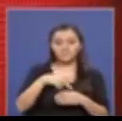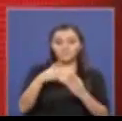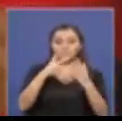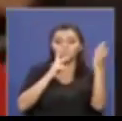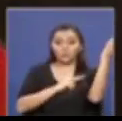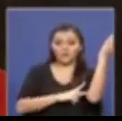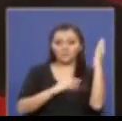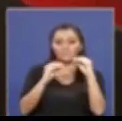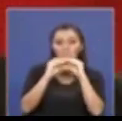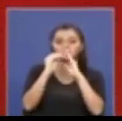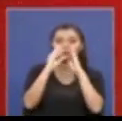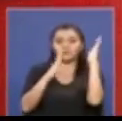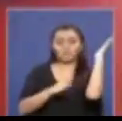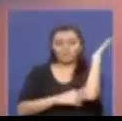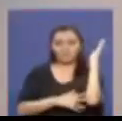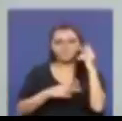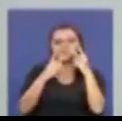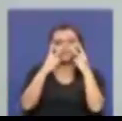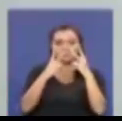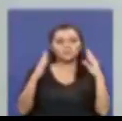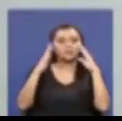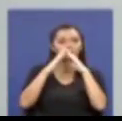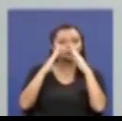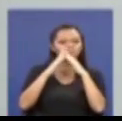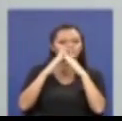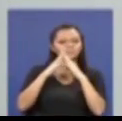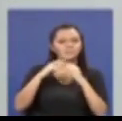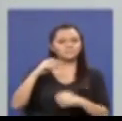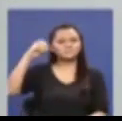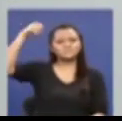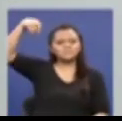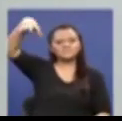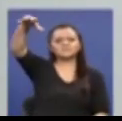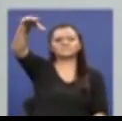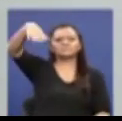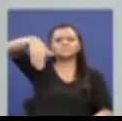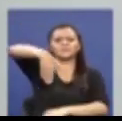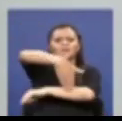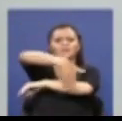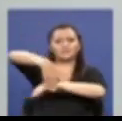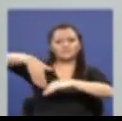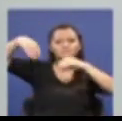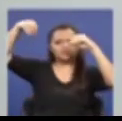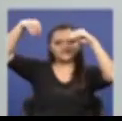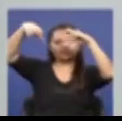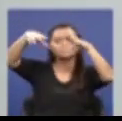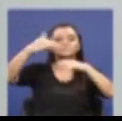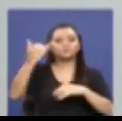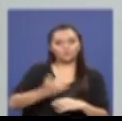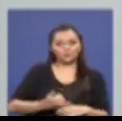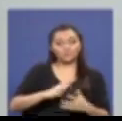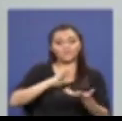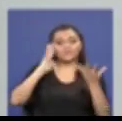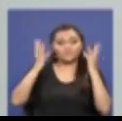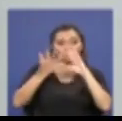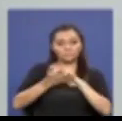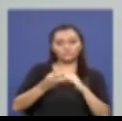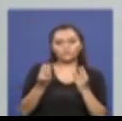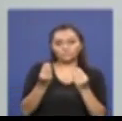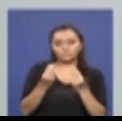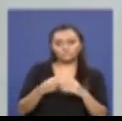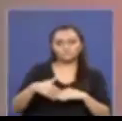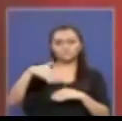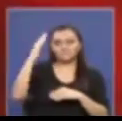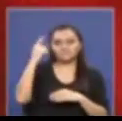Programas y proyectos, tenemos iluminación residencial y alumbrado público. Estas cosas son las cosas inteligentes que hace la Revolución Ciudadana. Lo que pasa es